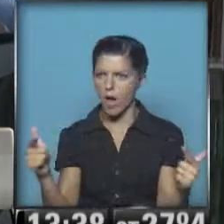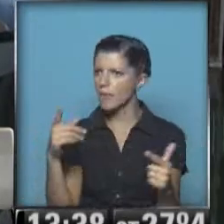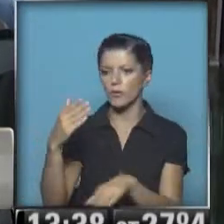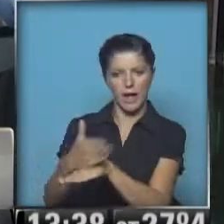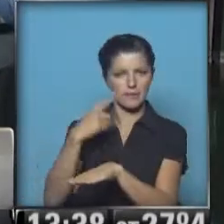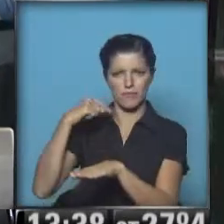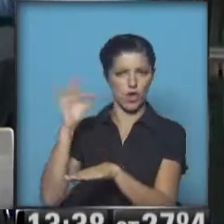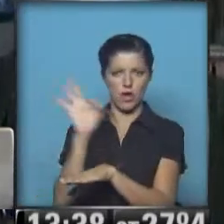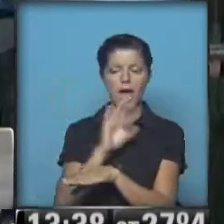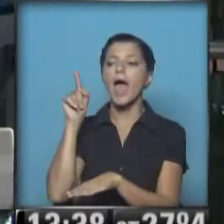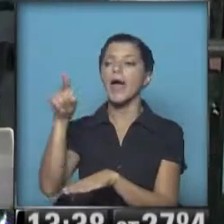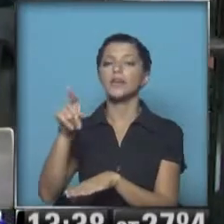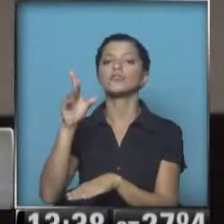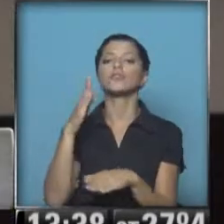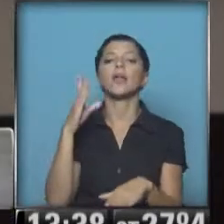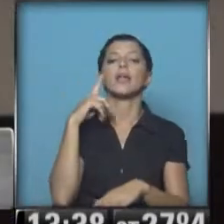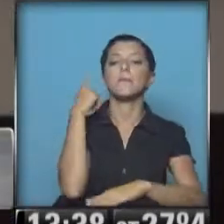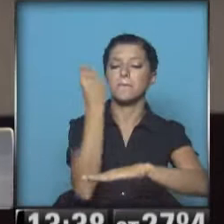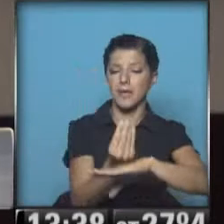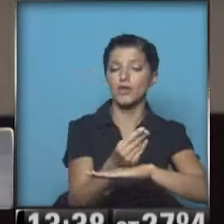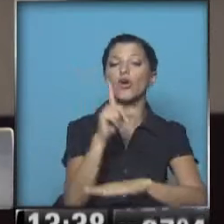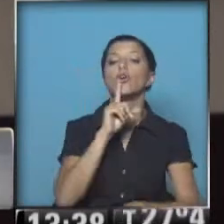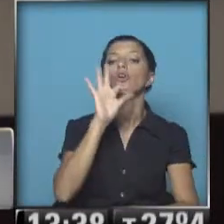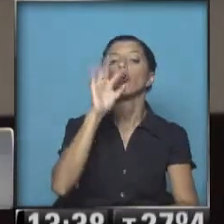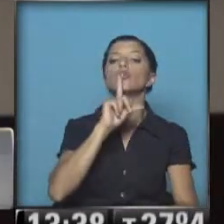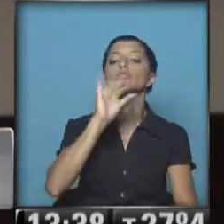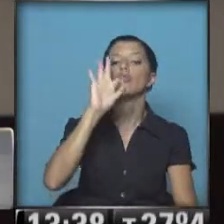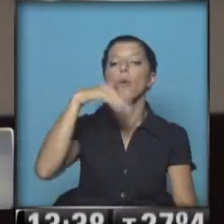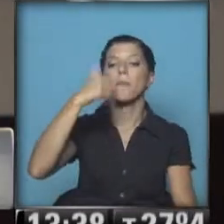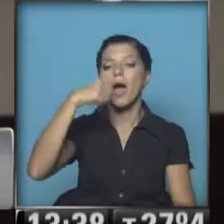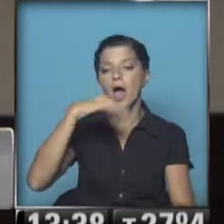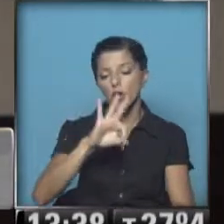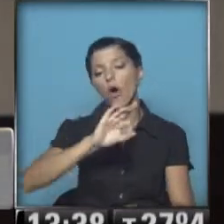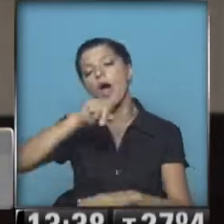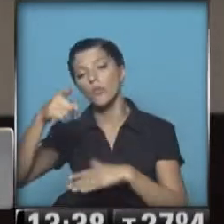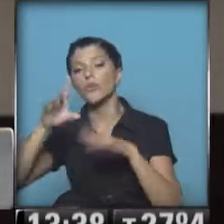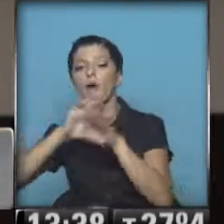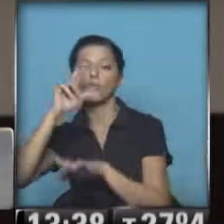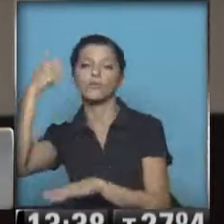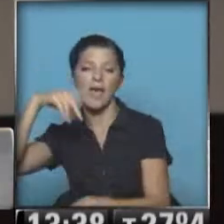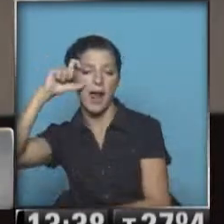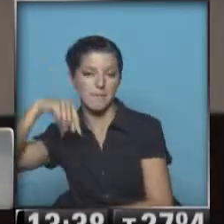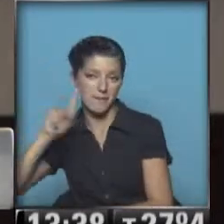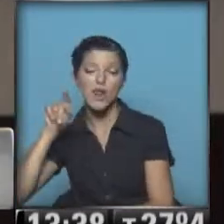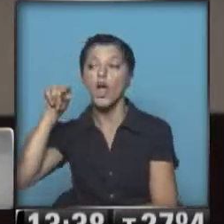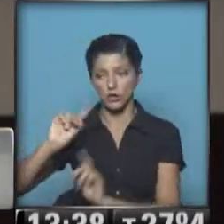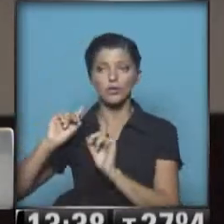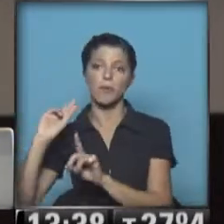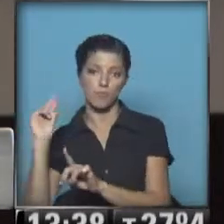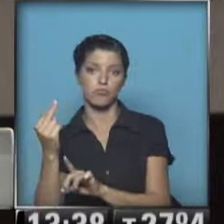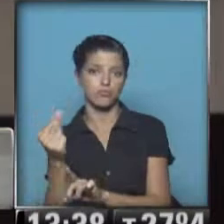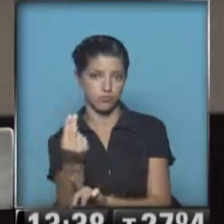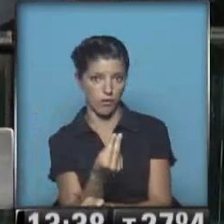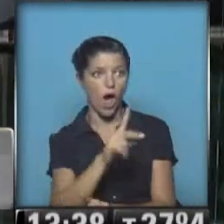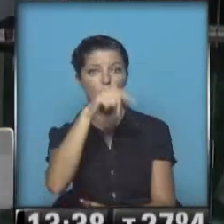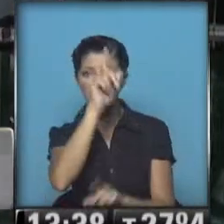era parte del Imperio Otomano, había una guerra, del otro lado estaba la Rusia zarista, muchos armenios colaboraron, también cometieron masacres los